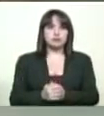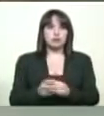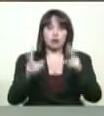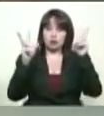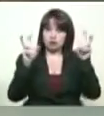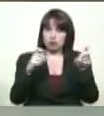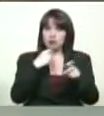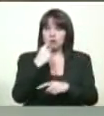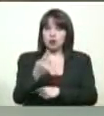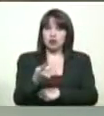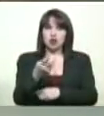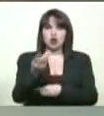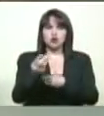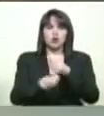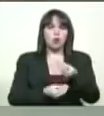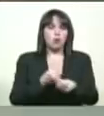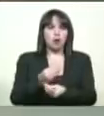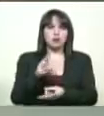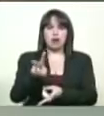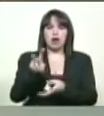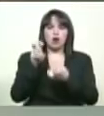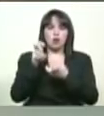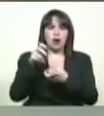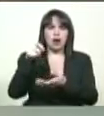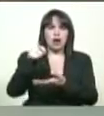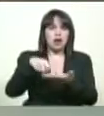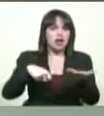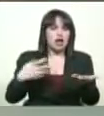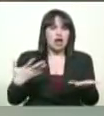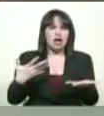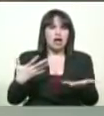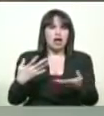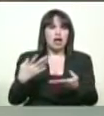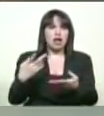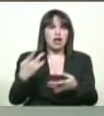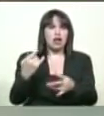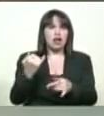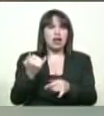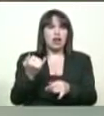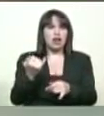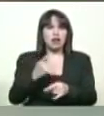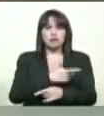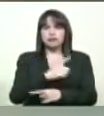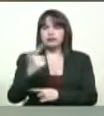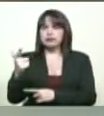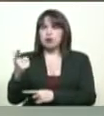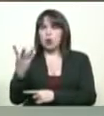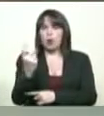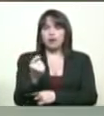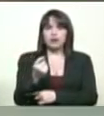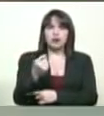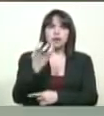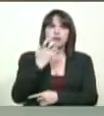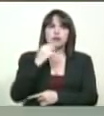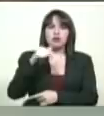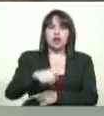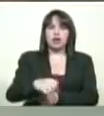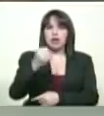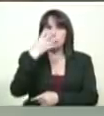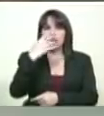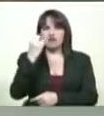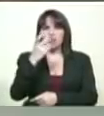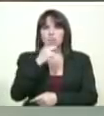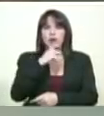temas que yo le dije como acepto para cobrar la carrerita cuánto cuesta una carrera por ejemplo de aquí a miraflores le